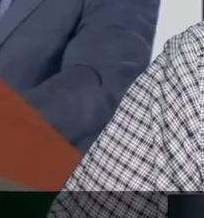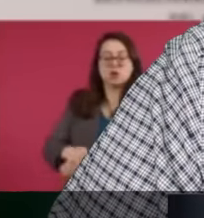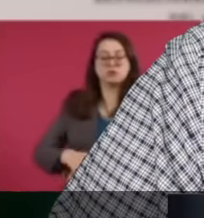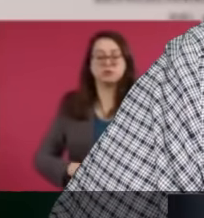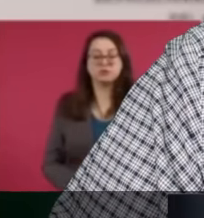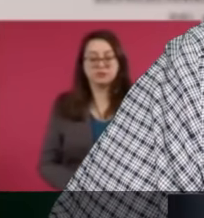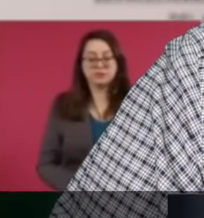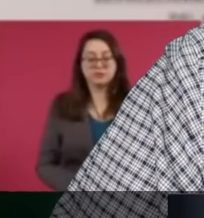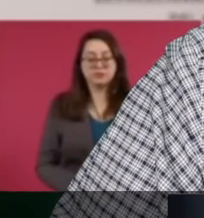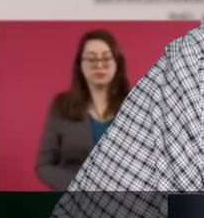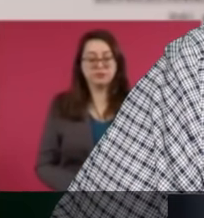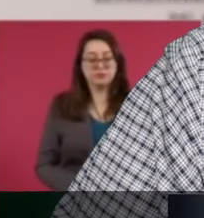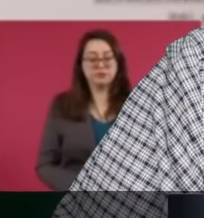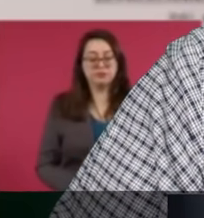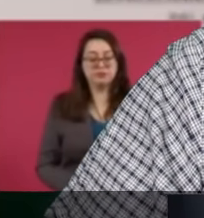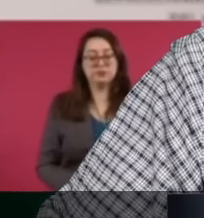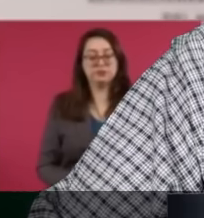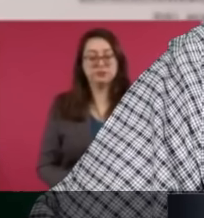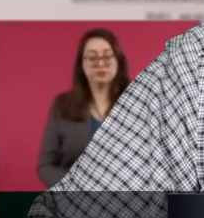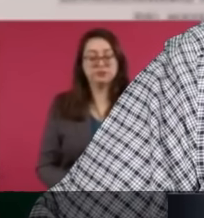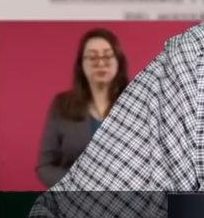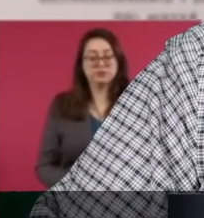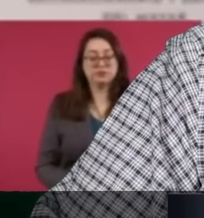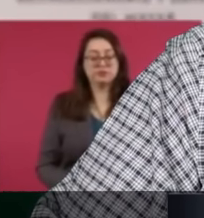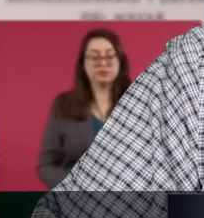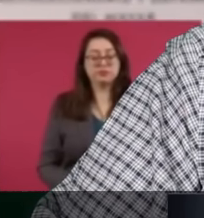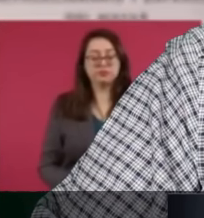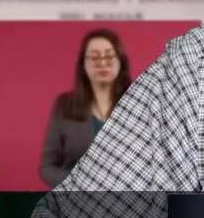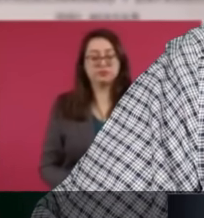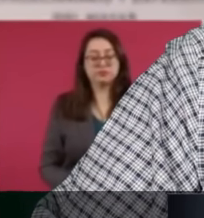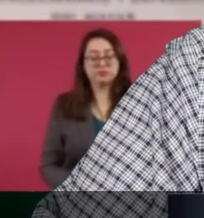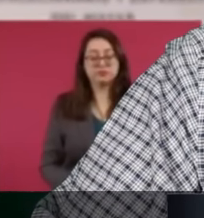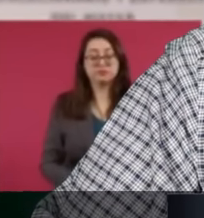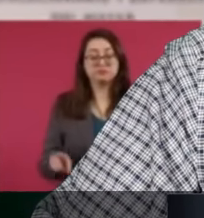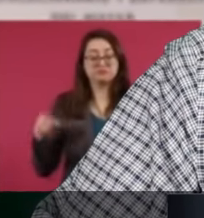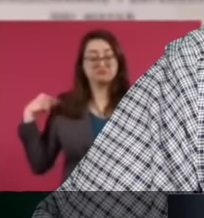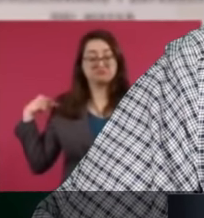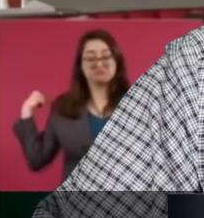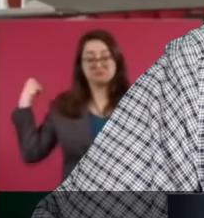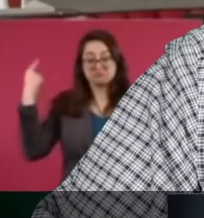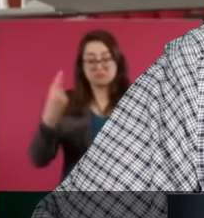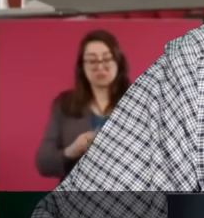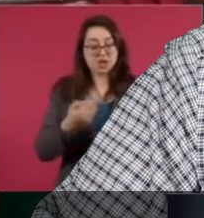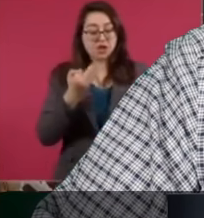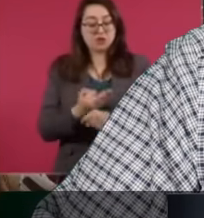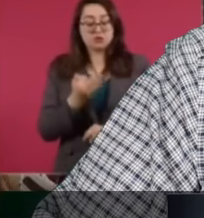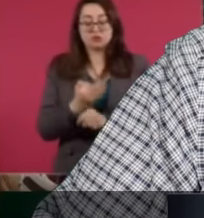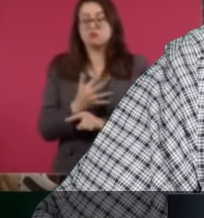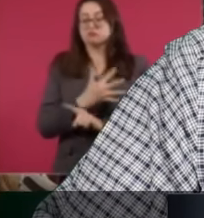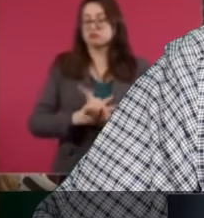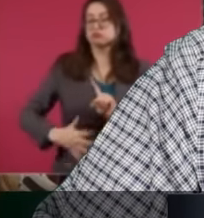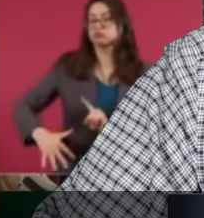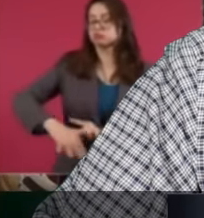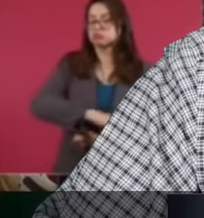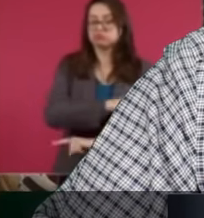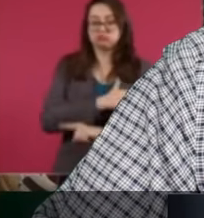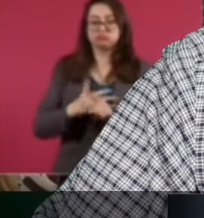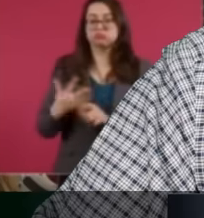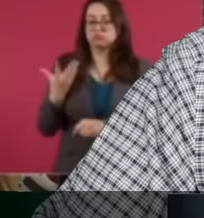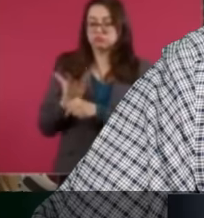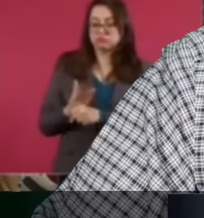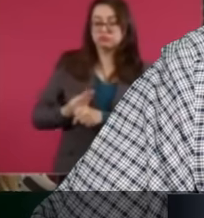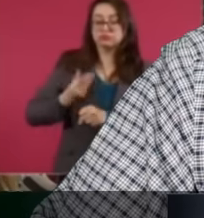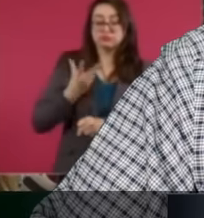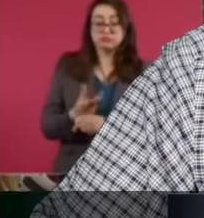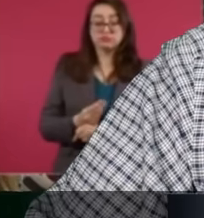ahora porque hasta ahora este se dieron las condiciones y además porque